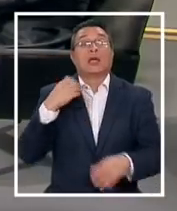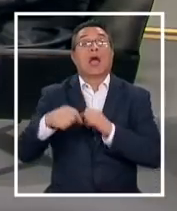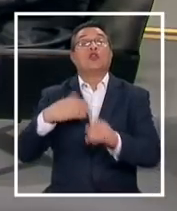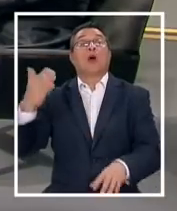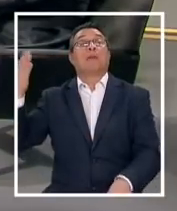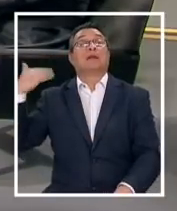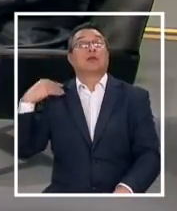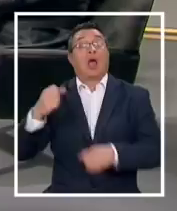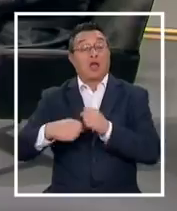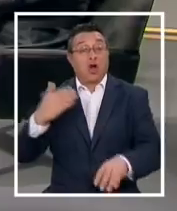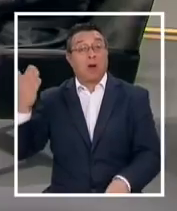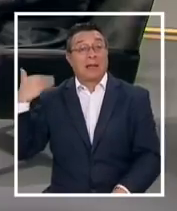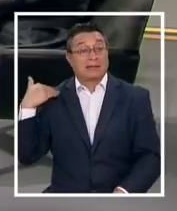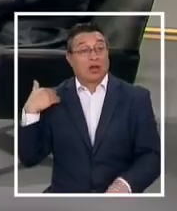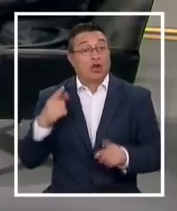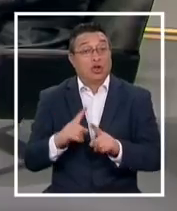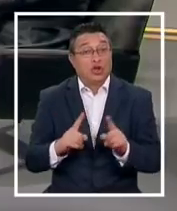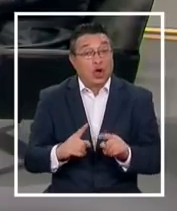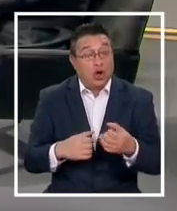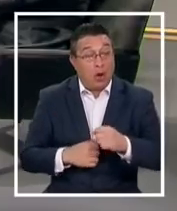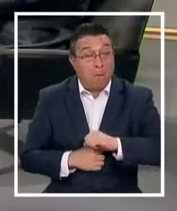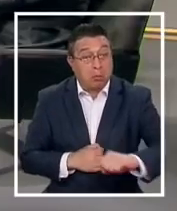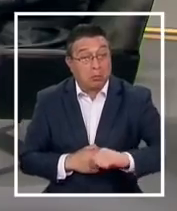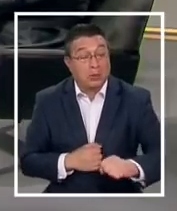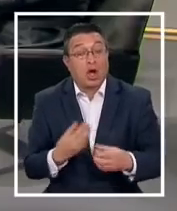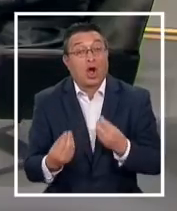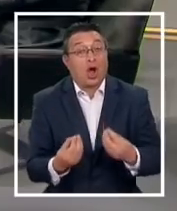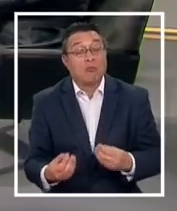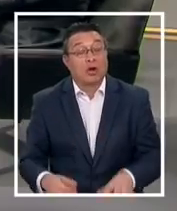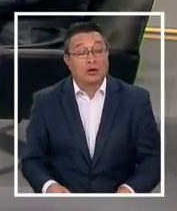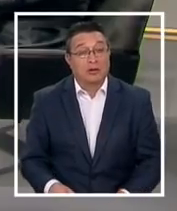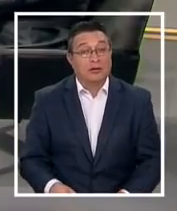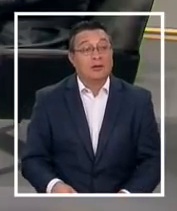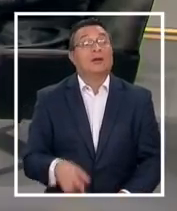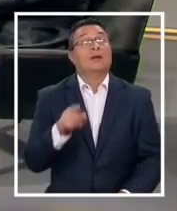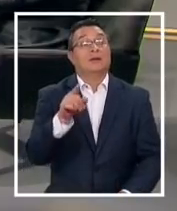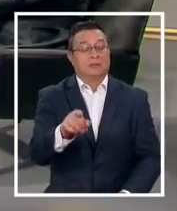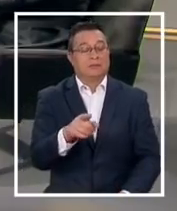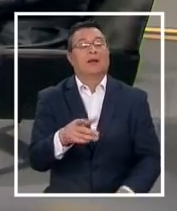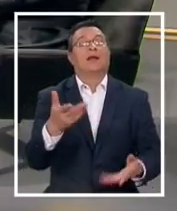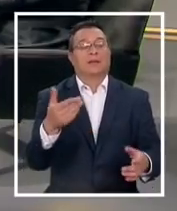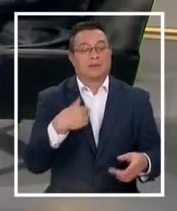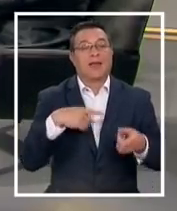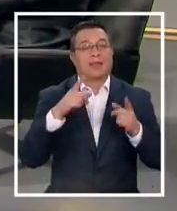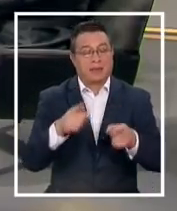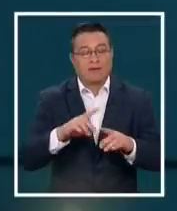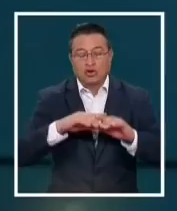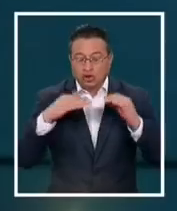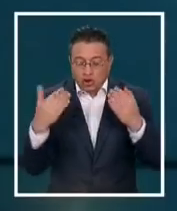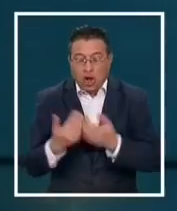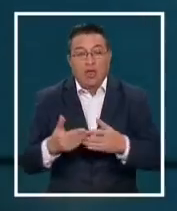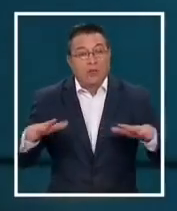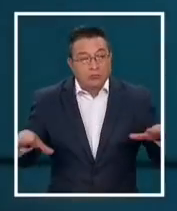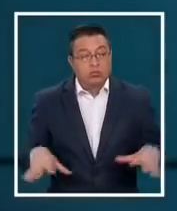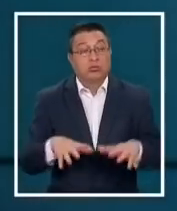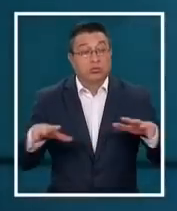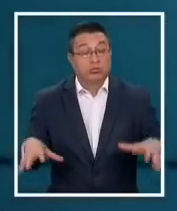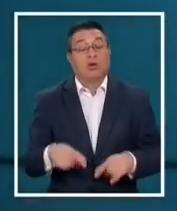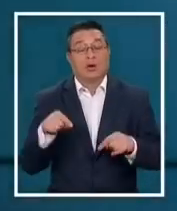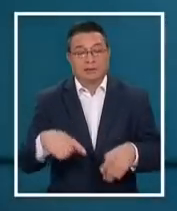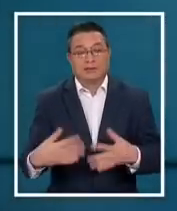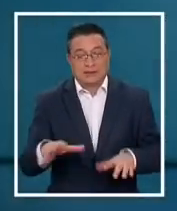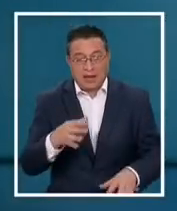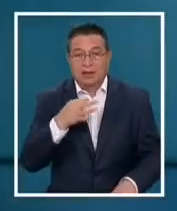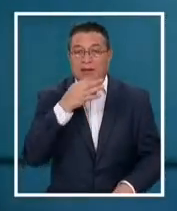pasado. Lo del año pasado no obedece a una tosudez. ¿Sabes qué? Yo creo que hay que poner todos los esfuerzos en algo que aquí se ha dicho también